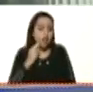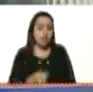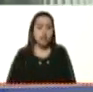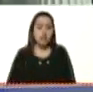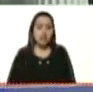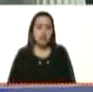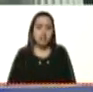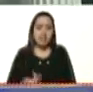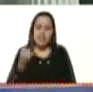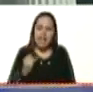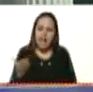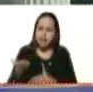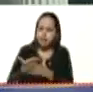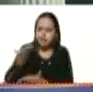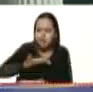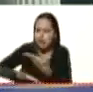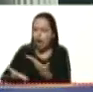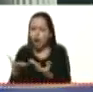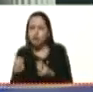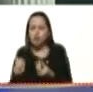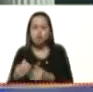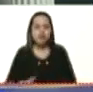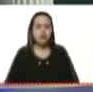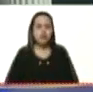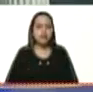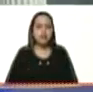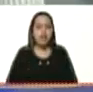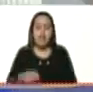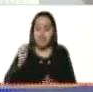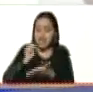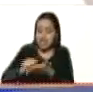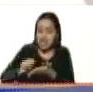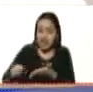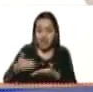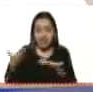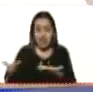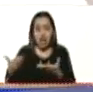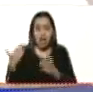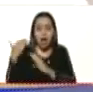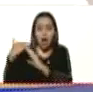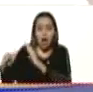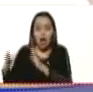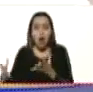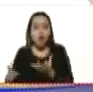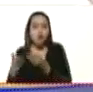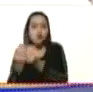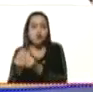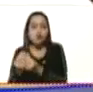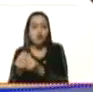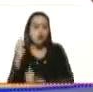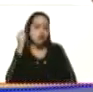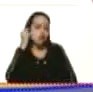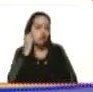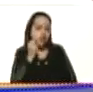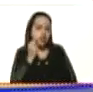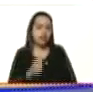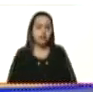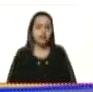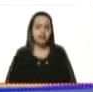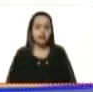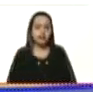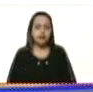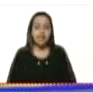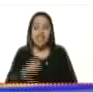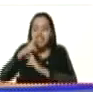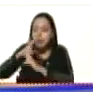le manda una carta nada más y nada menos que con el general Antonio José de Sucre. En ella le